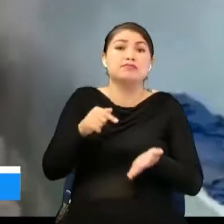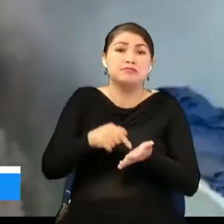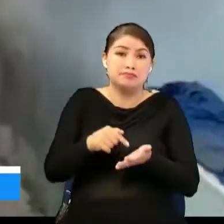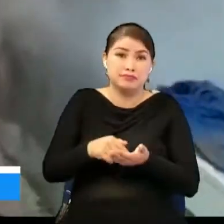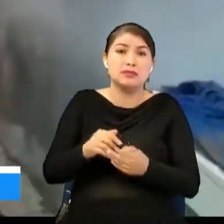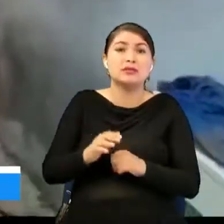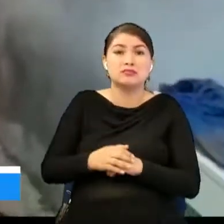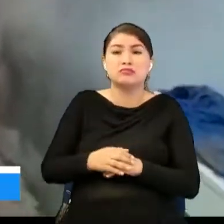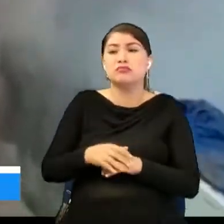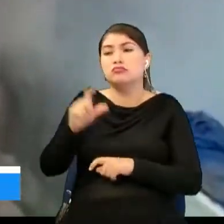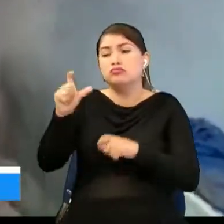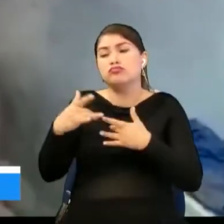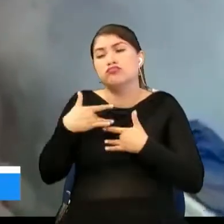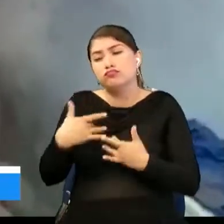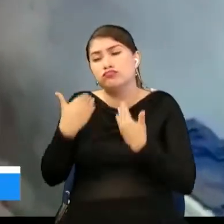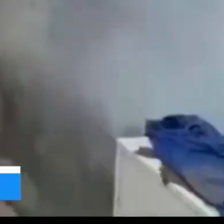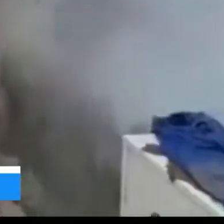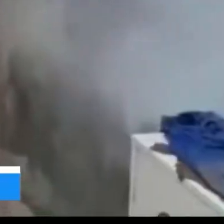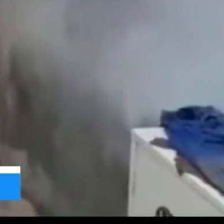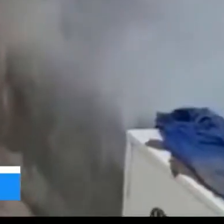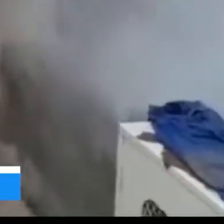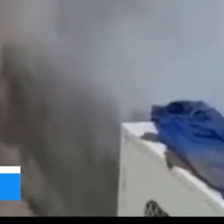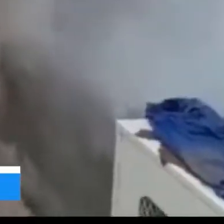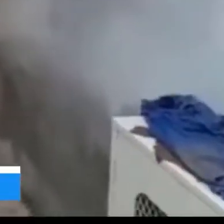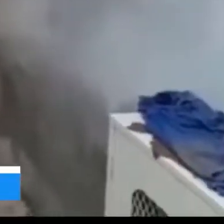acuden a los buenos corazones que quieran brindarles una manera